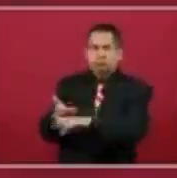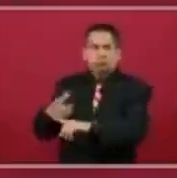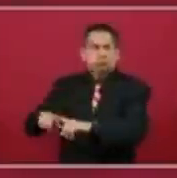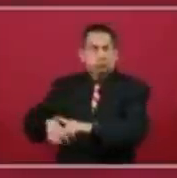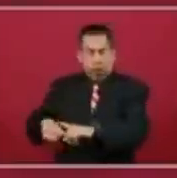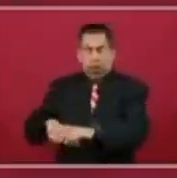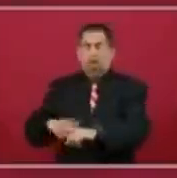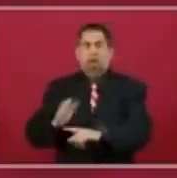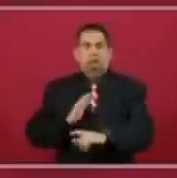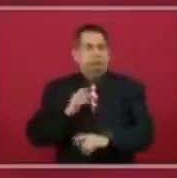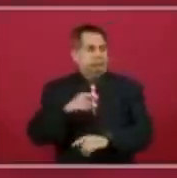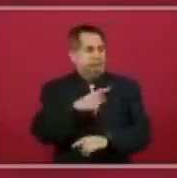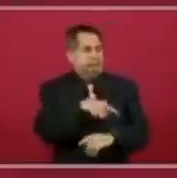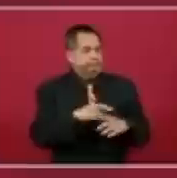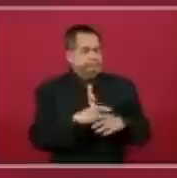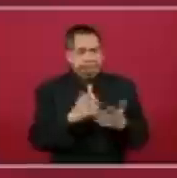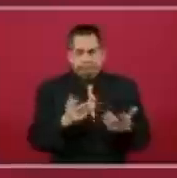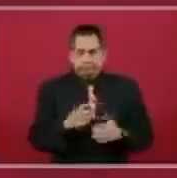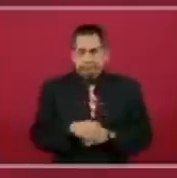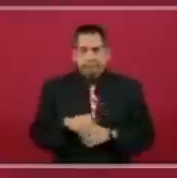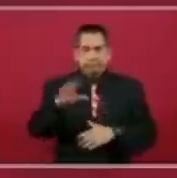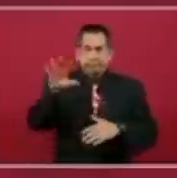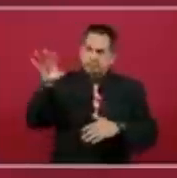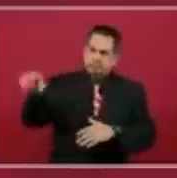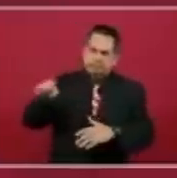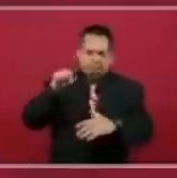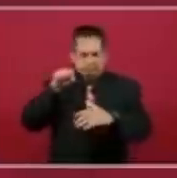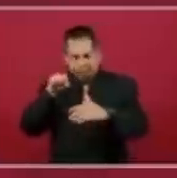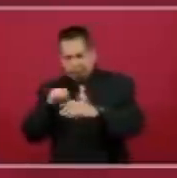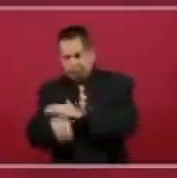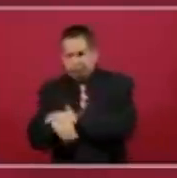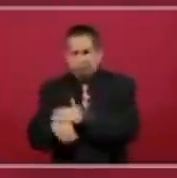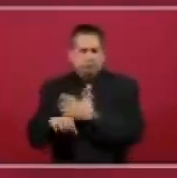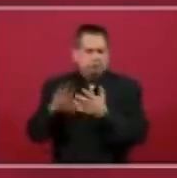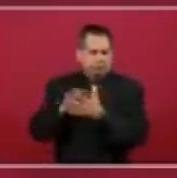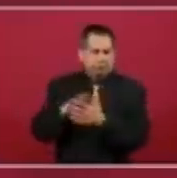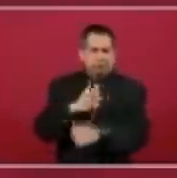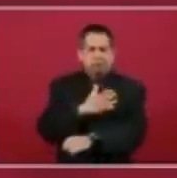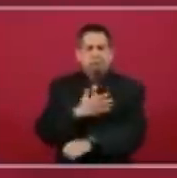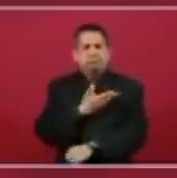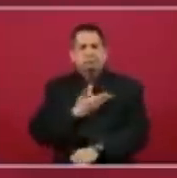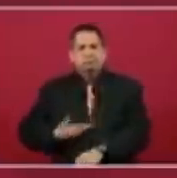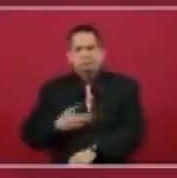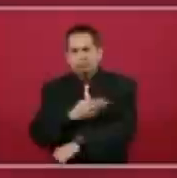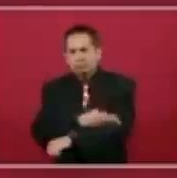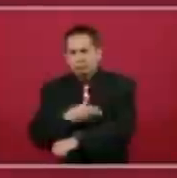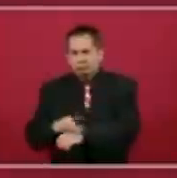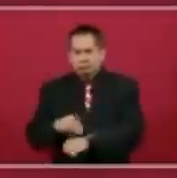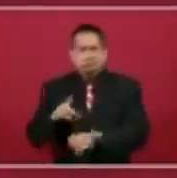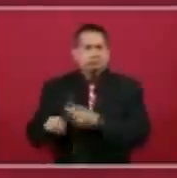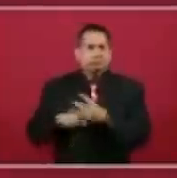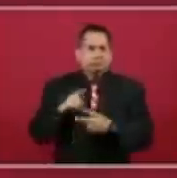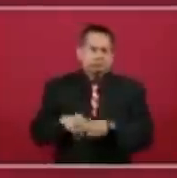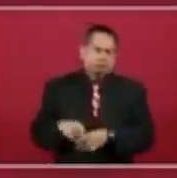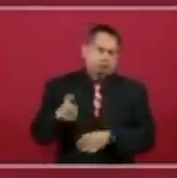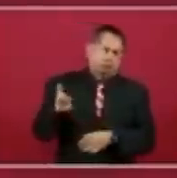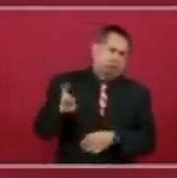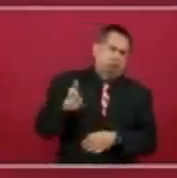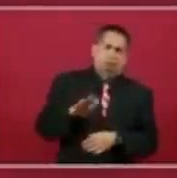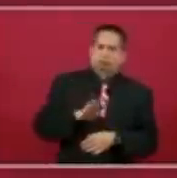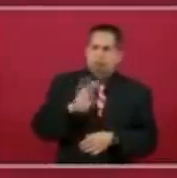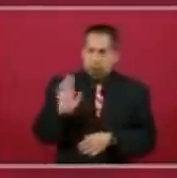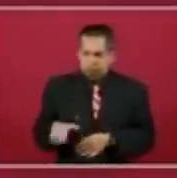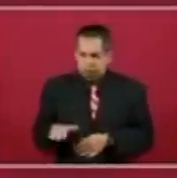se destituye, encarcela al presidente Madero y luego es asesinado,